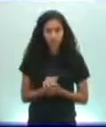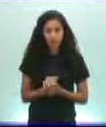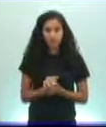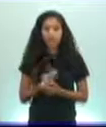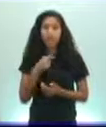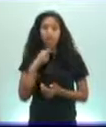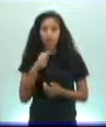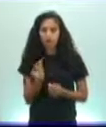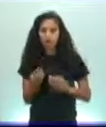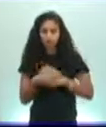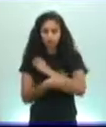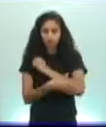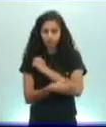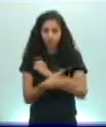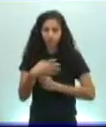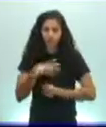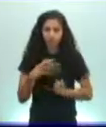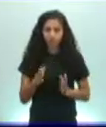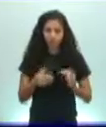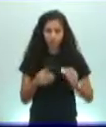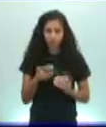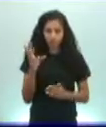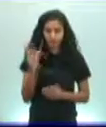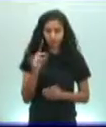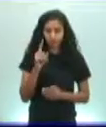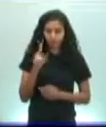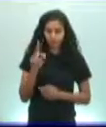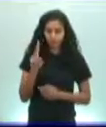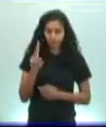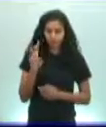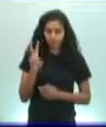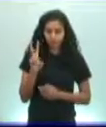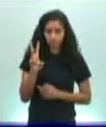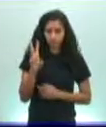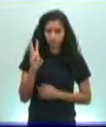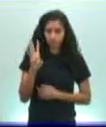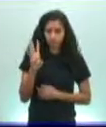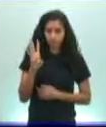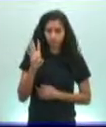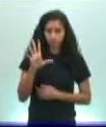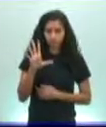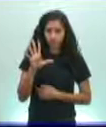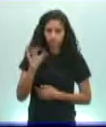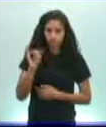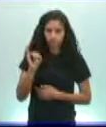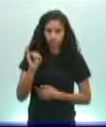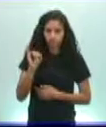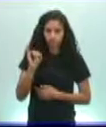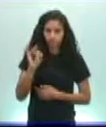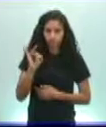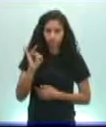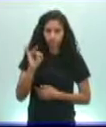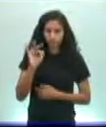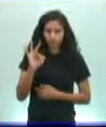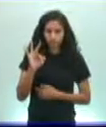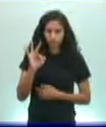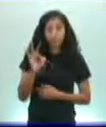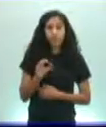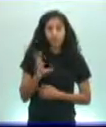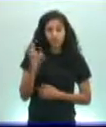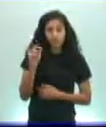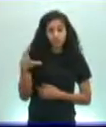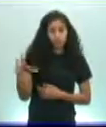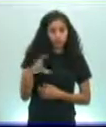son las esquinas del cubo. Vamos a contarlos. 1, 2, 3, 4, 5, 6, 7, 8.